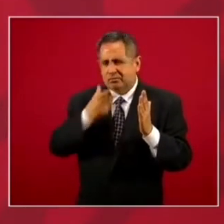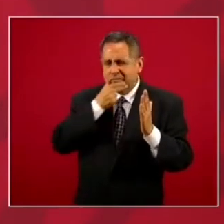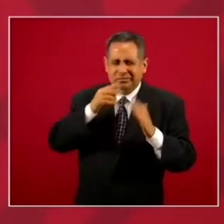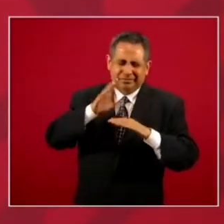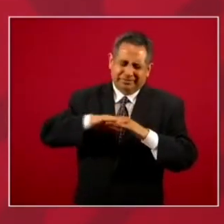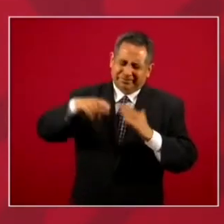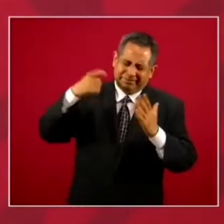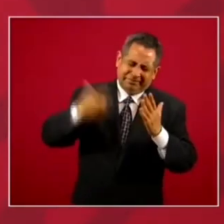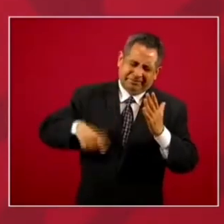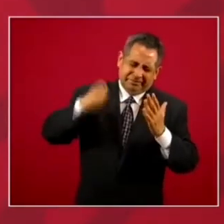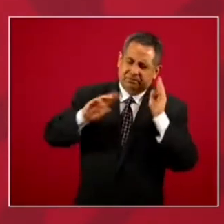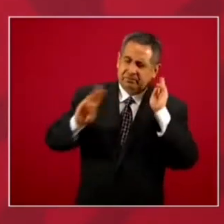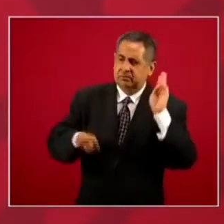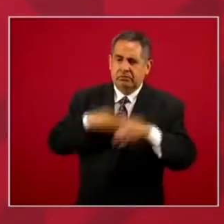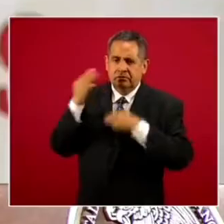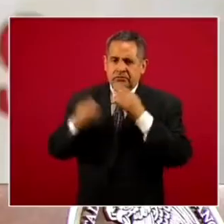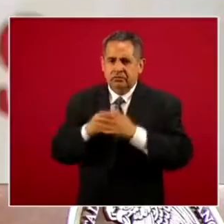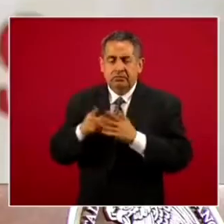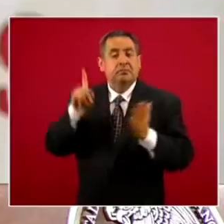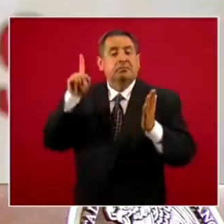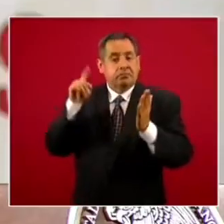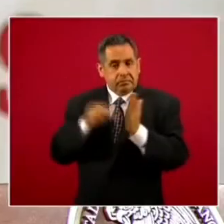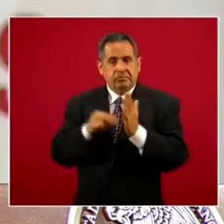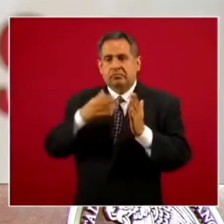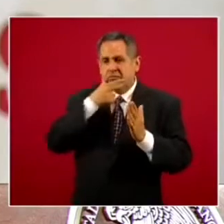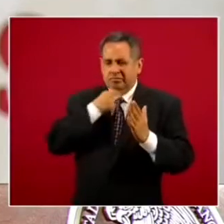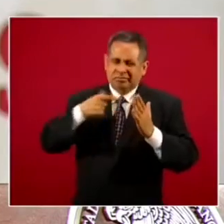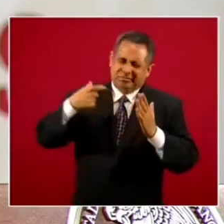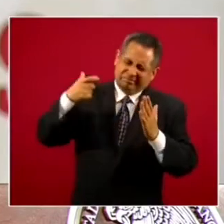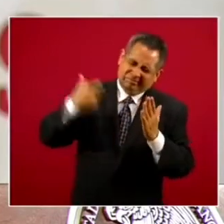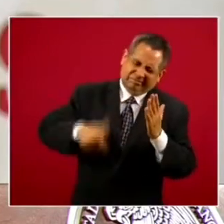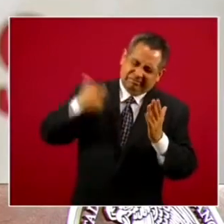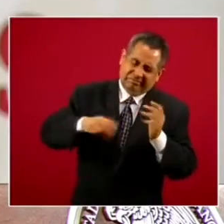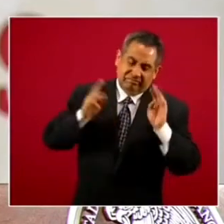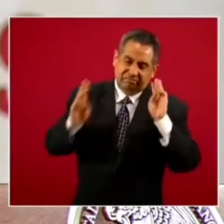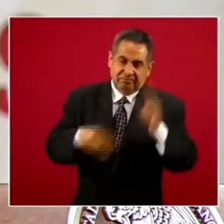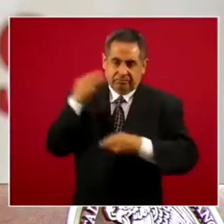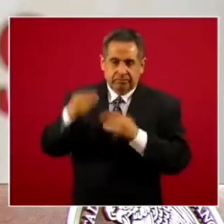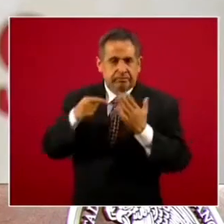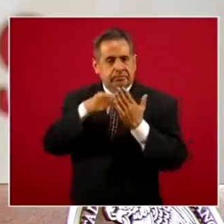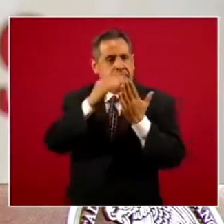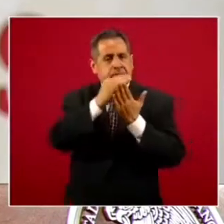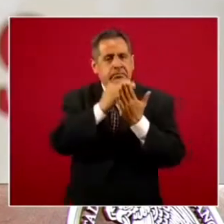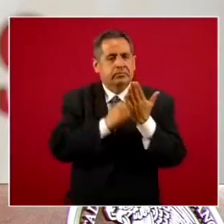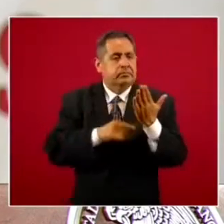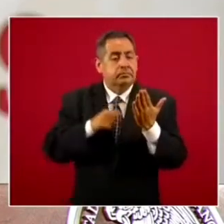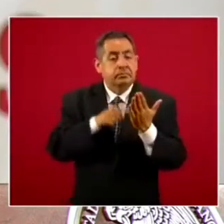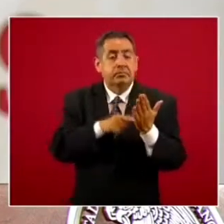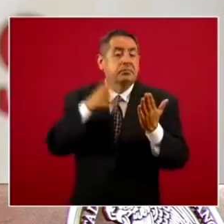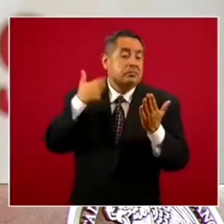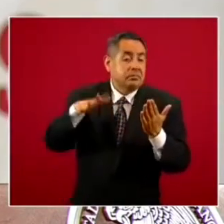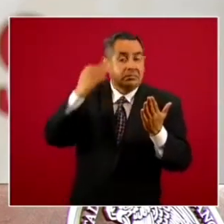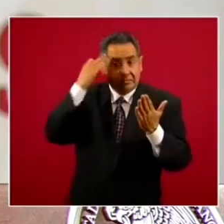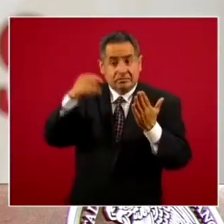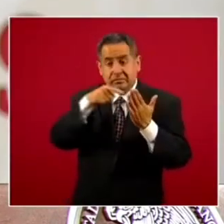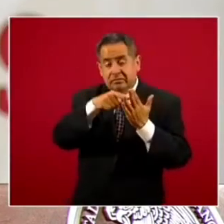hombres más ricos del mundo, de los 1,000 hombres más ricos del mundo. Y solo había en esa